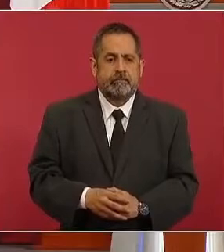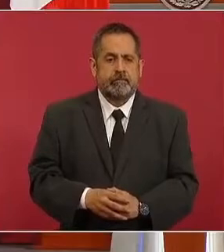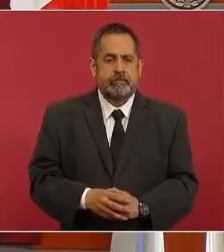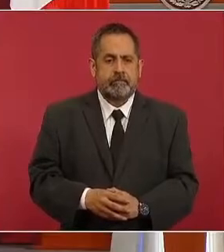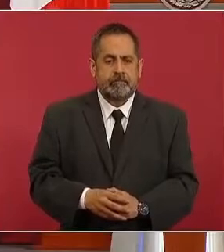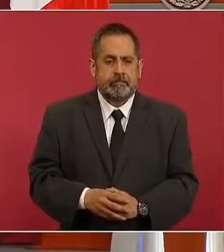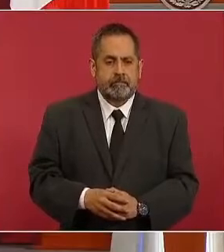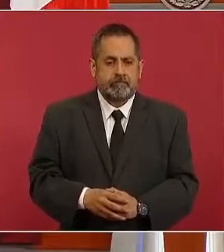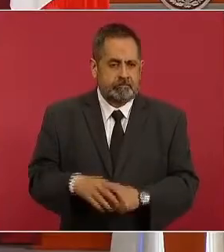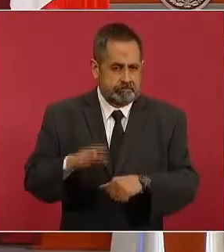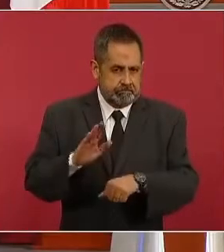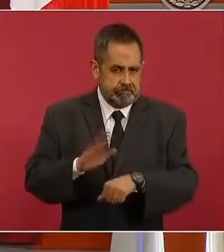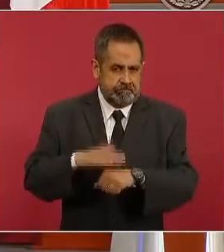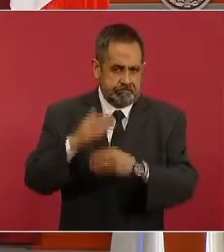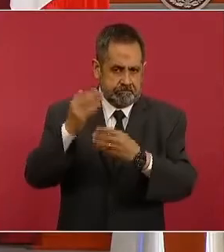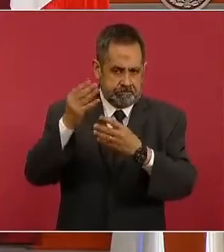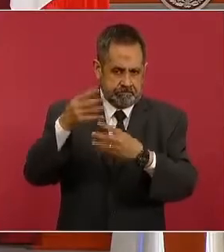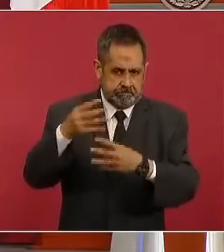Bájale.